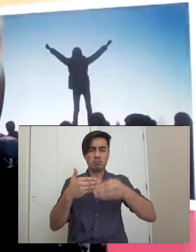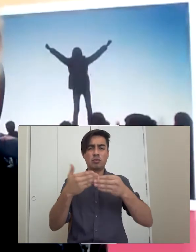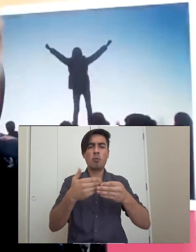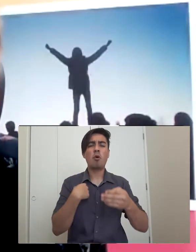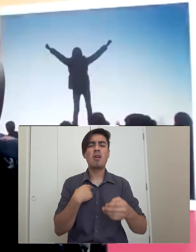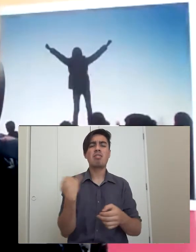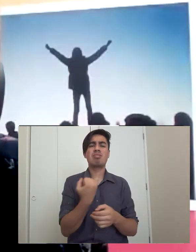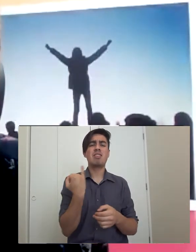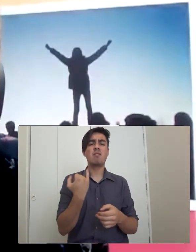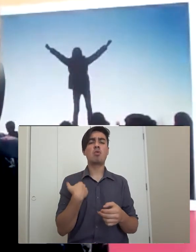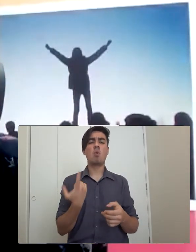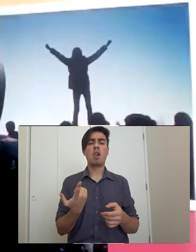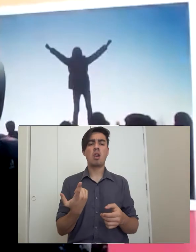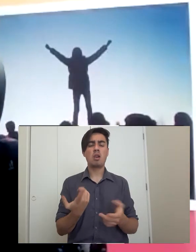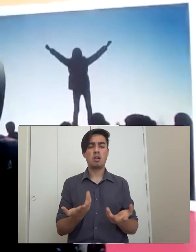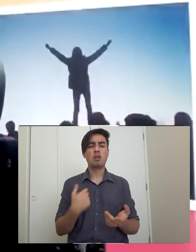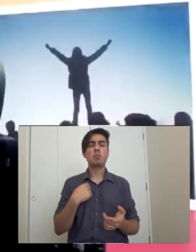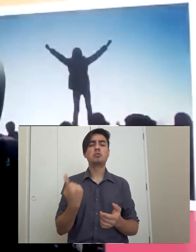individualismo y del